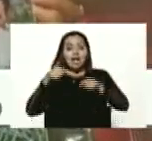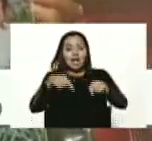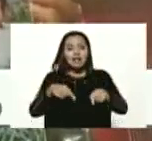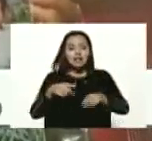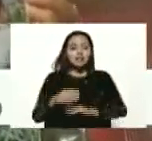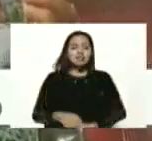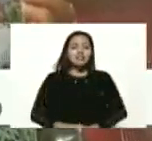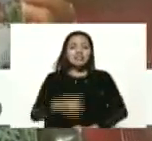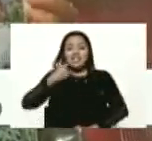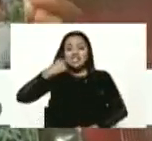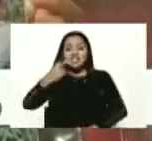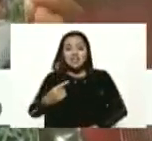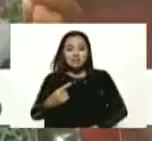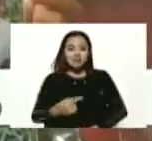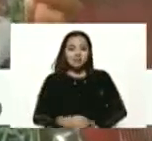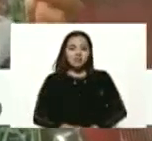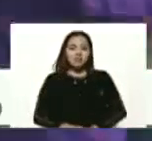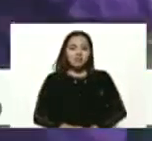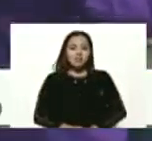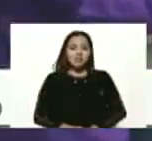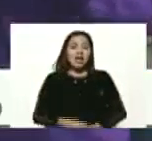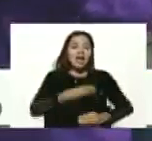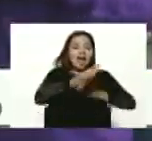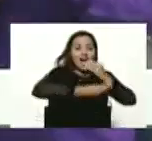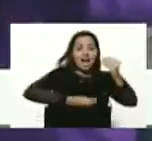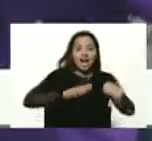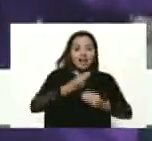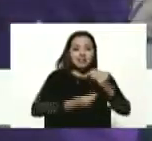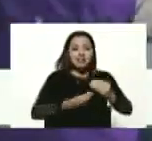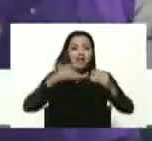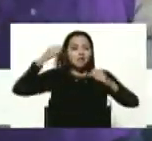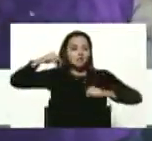le decimos, porque produciendo